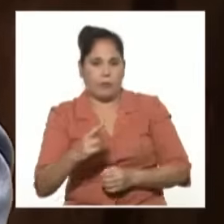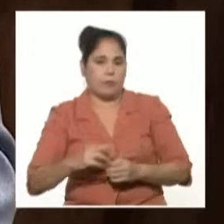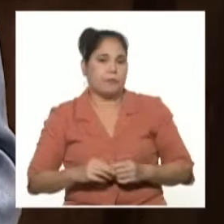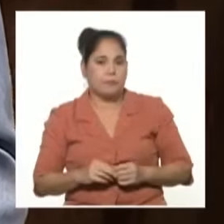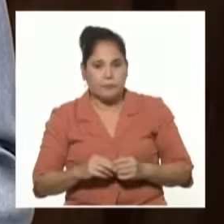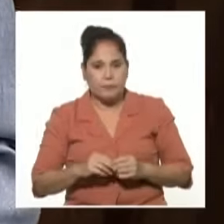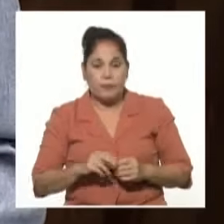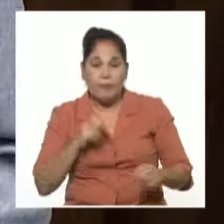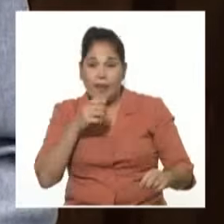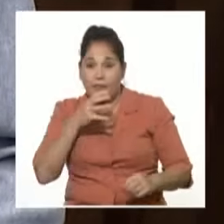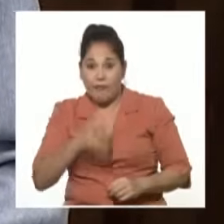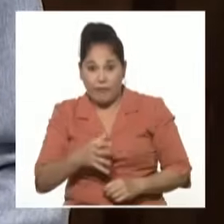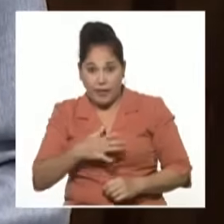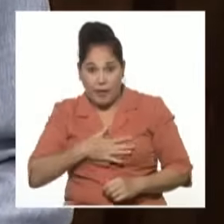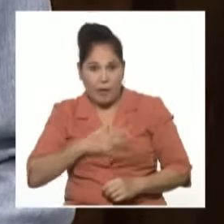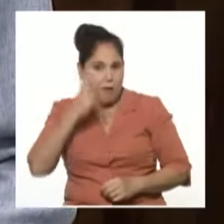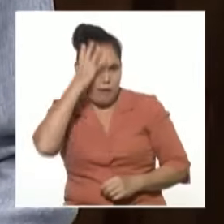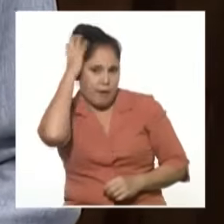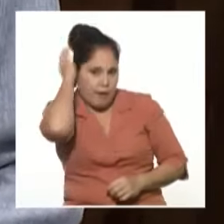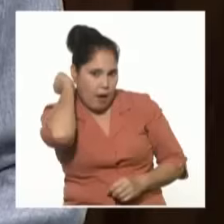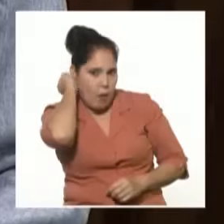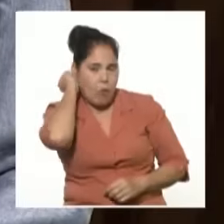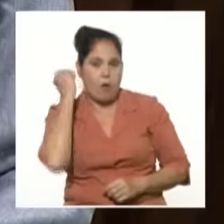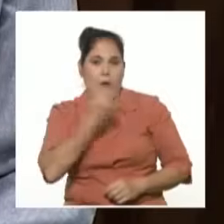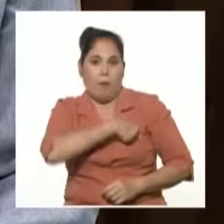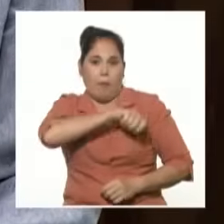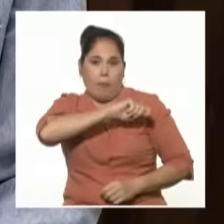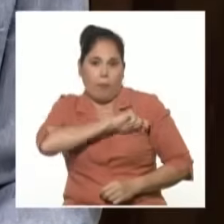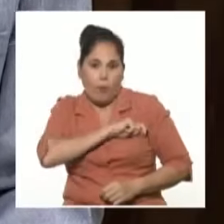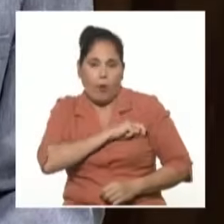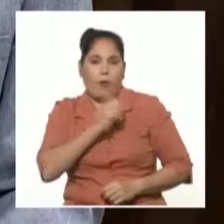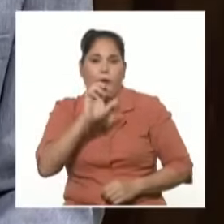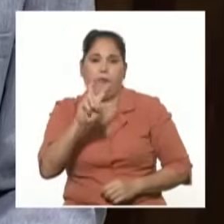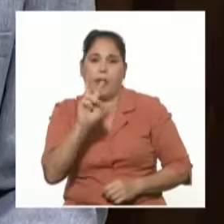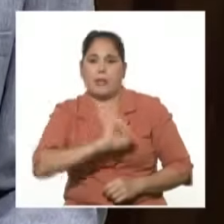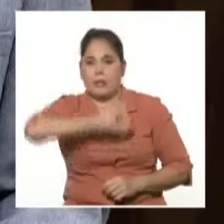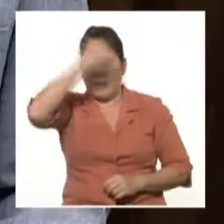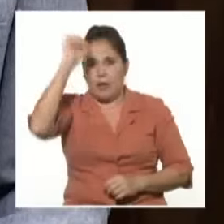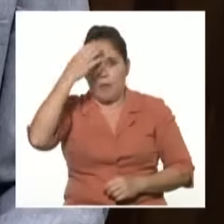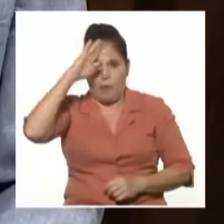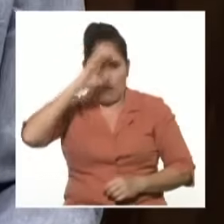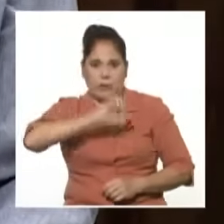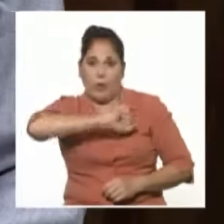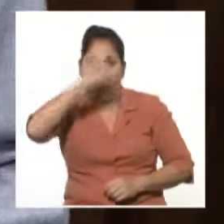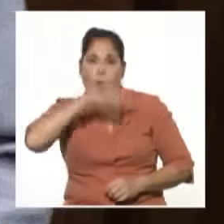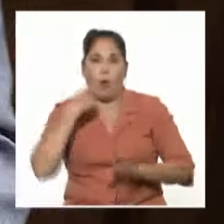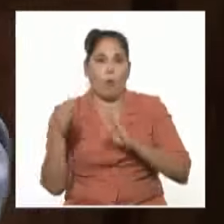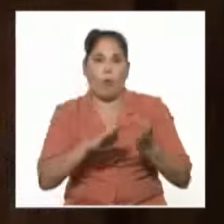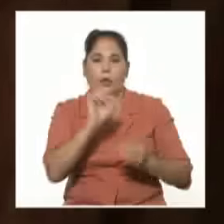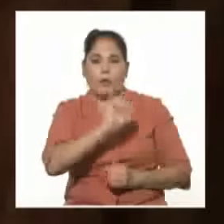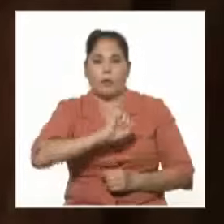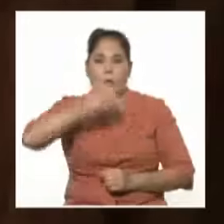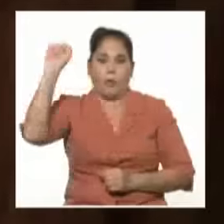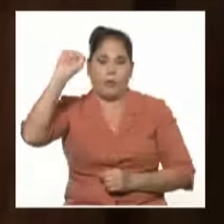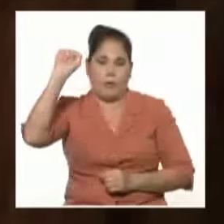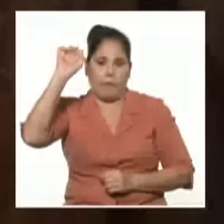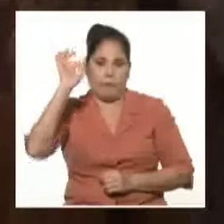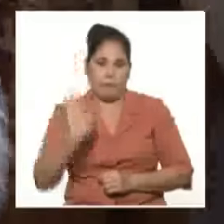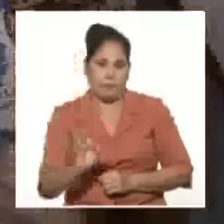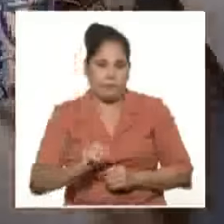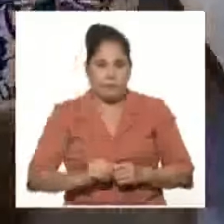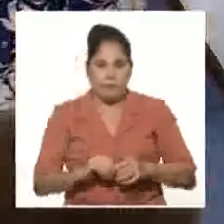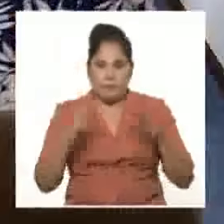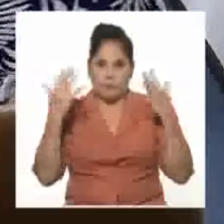Con Fidel, con Raúl, con nuestro pueblo, venceremos. Patria o muerte, socialismo o muerte, venceremos.